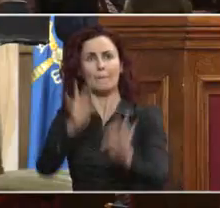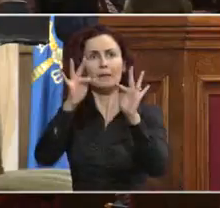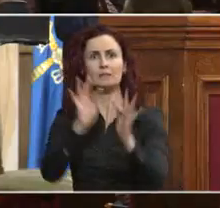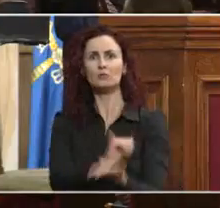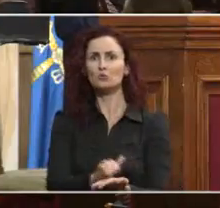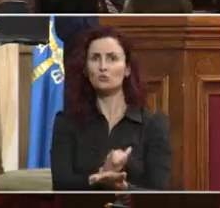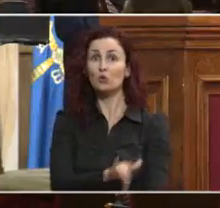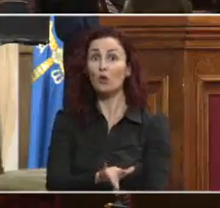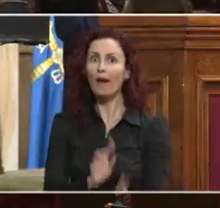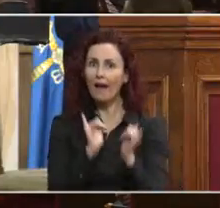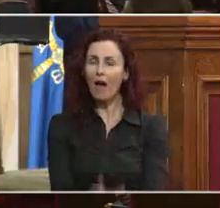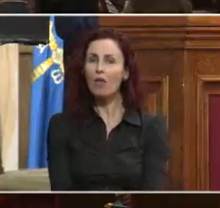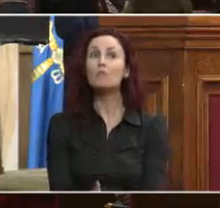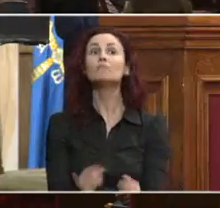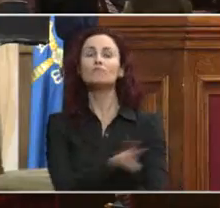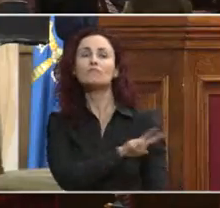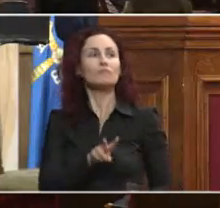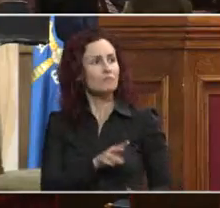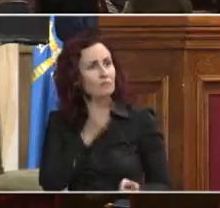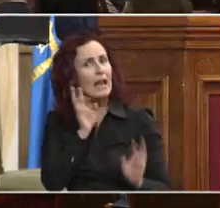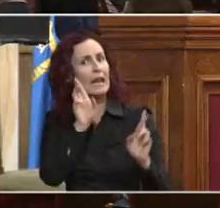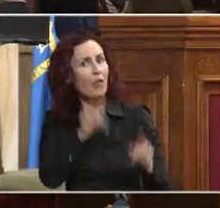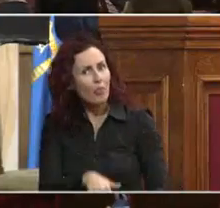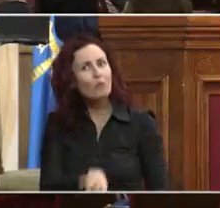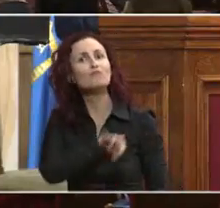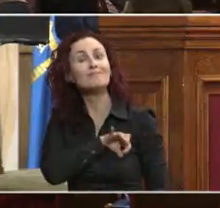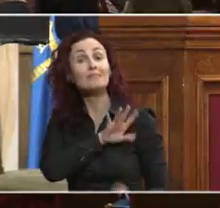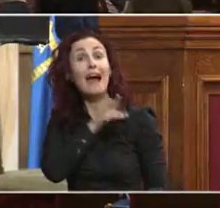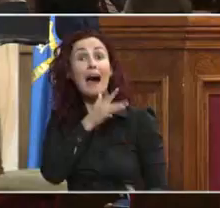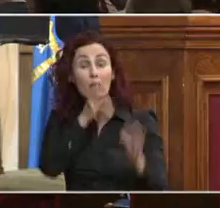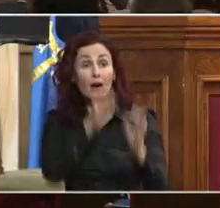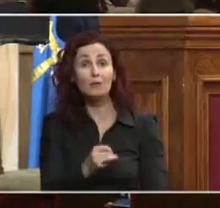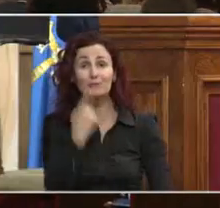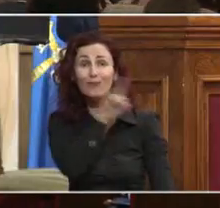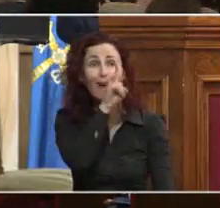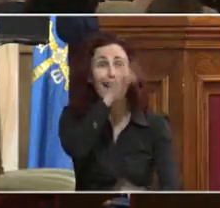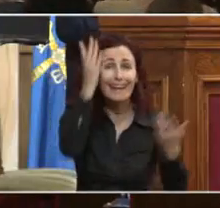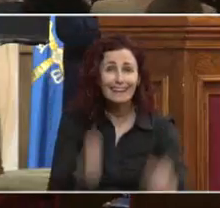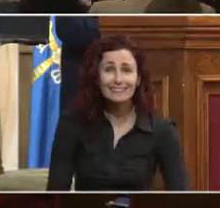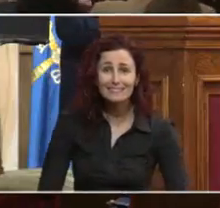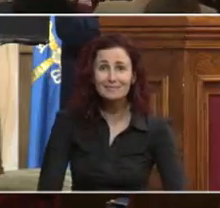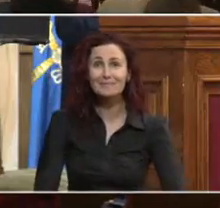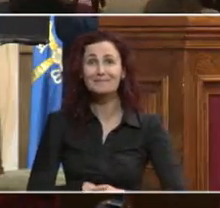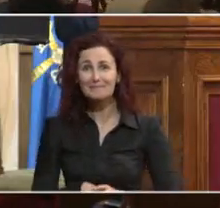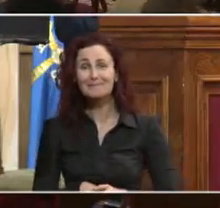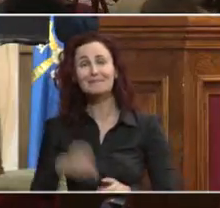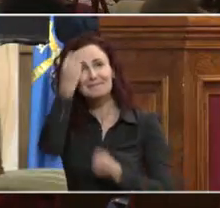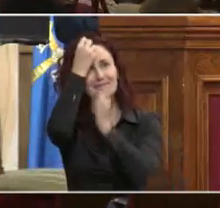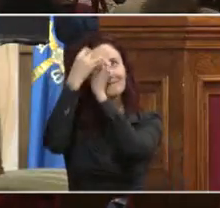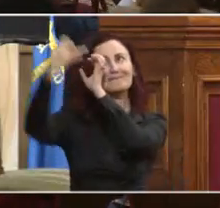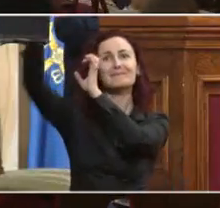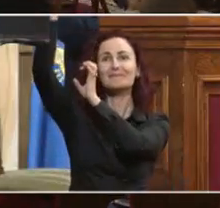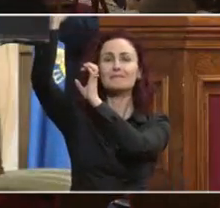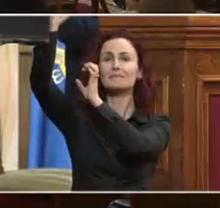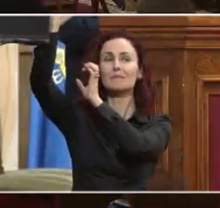York». «Tiene razón, señor», le contestó el capitán. «Estamos llegando a las Canarias». La imaginación casi